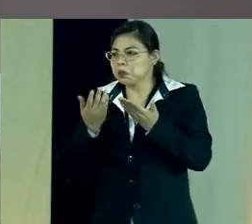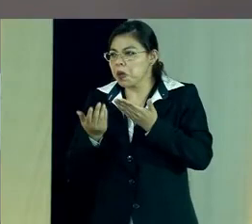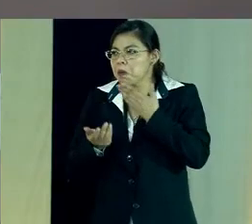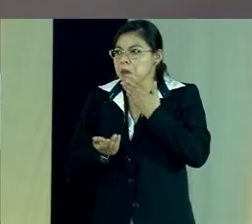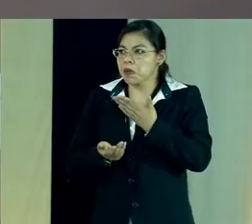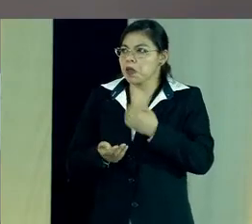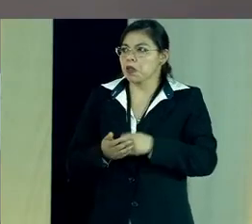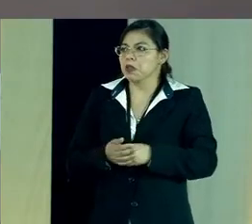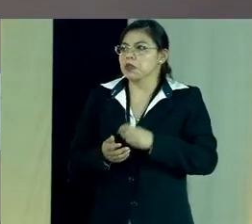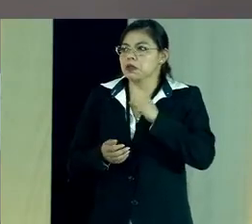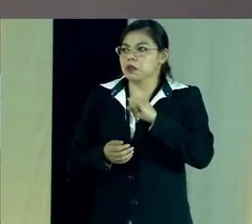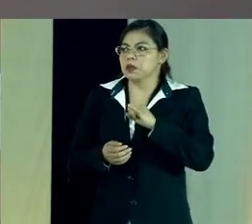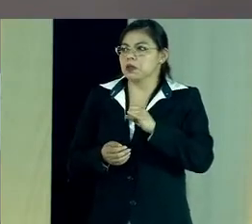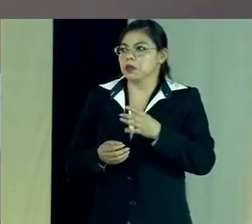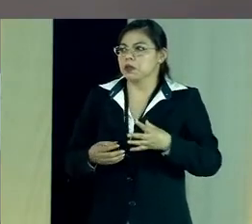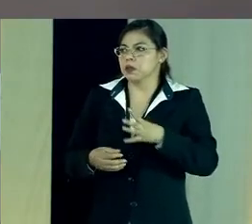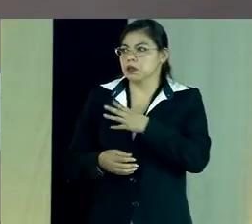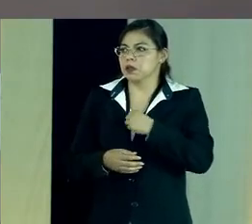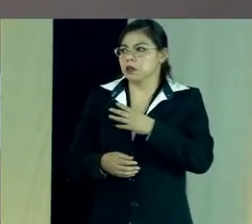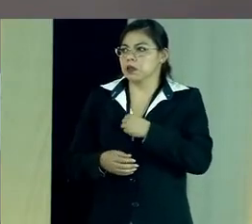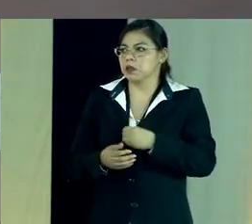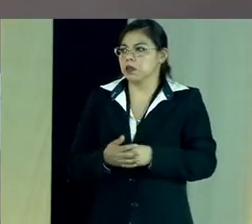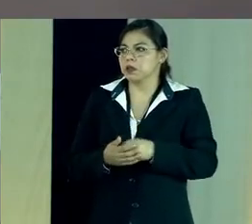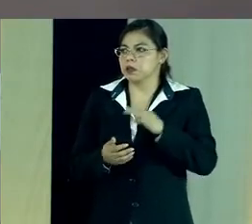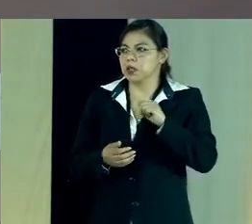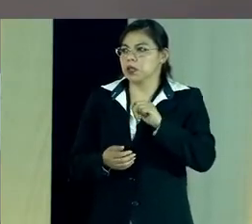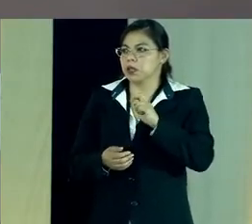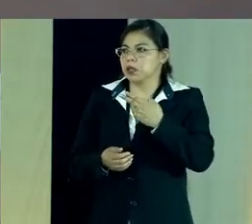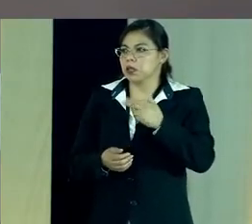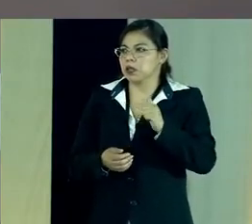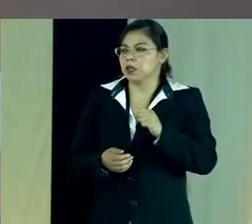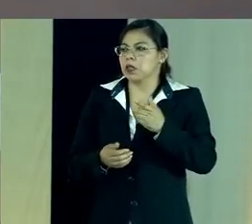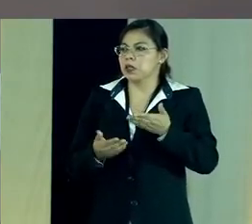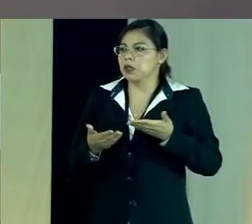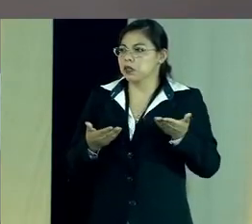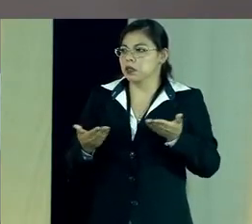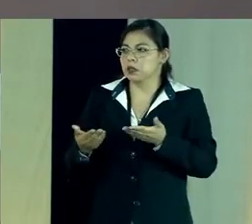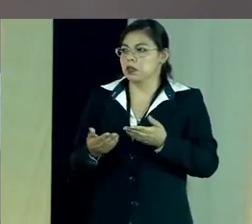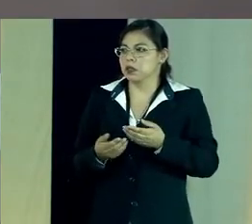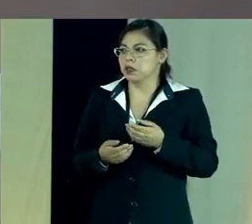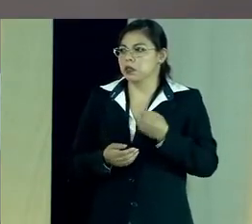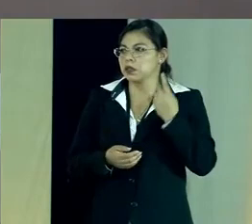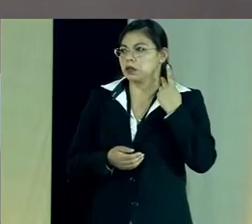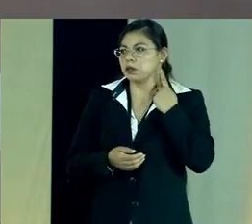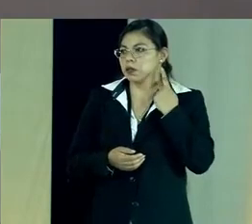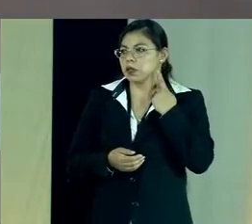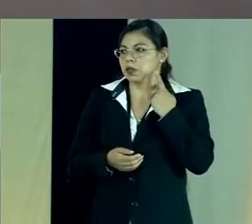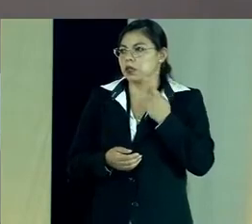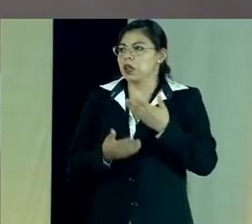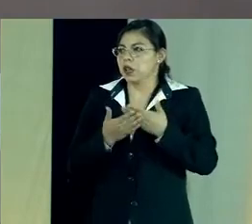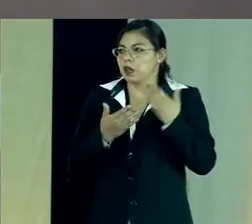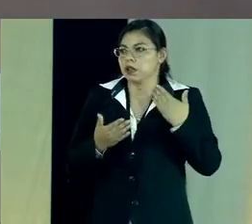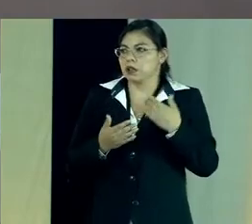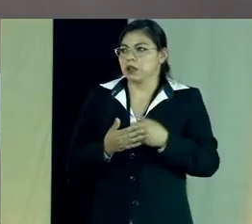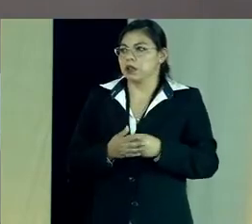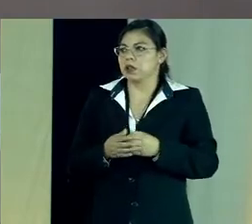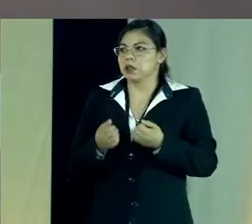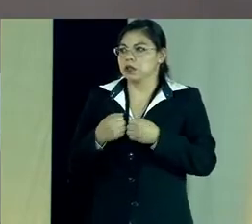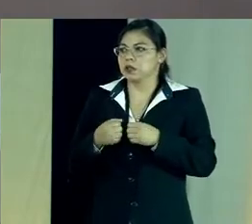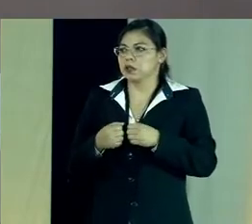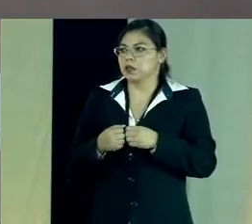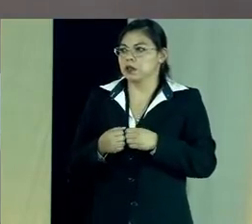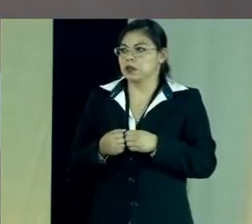y sus hijos marte llegó la conciencia política antes de sociología bariátrica